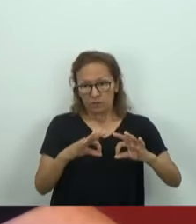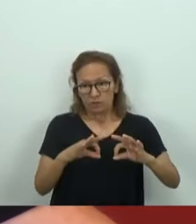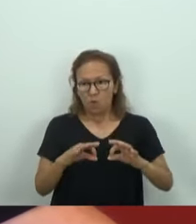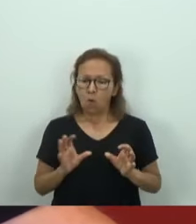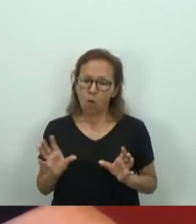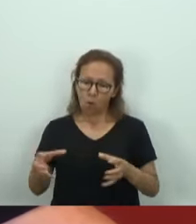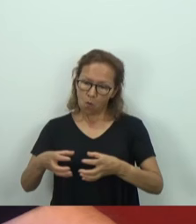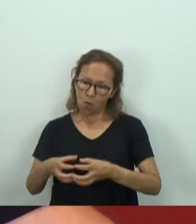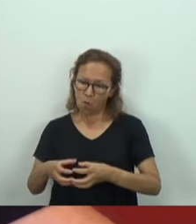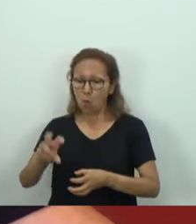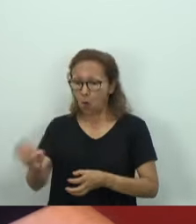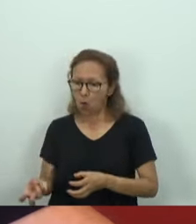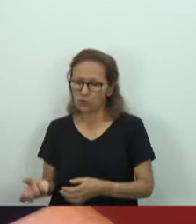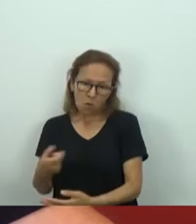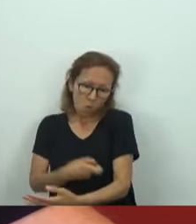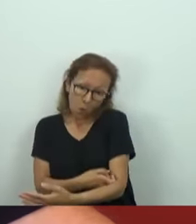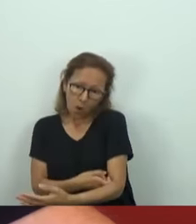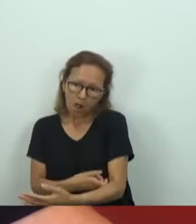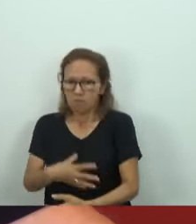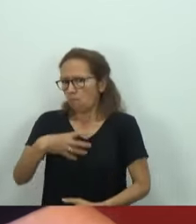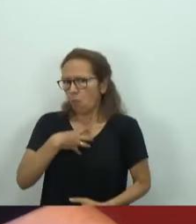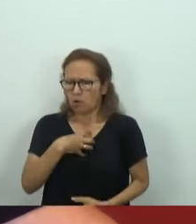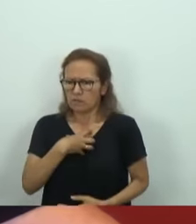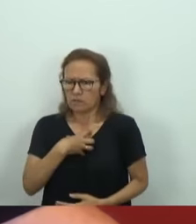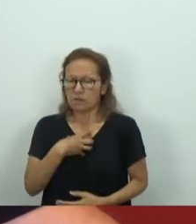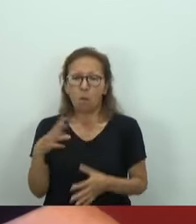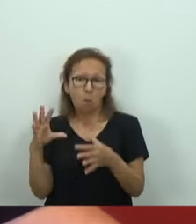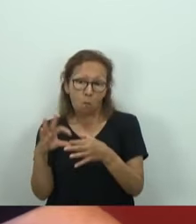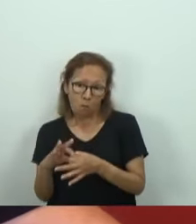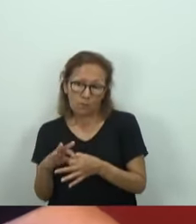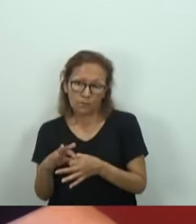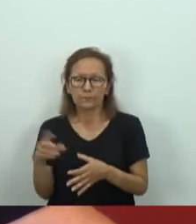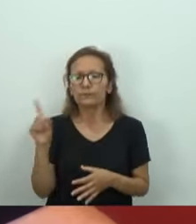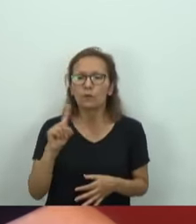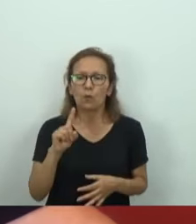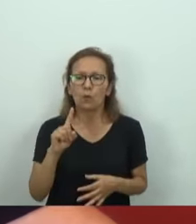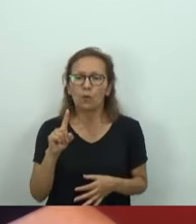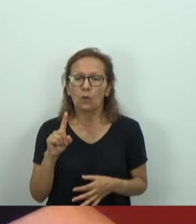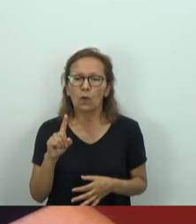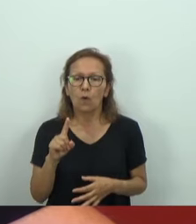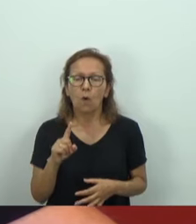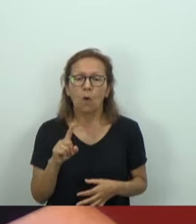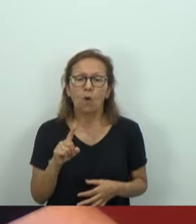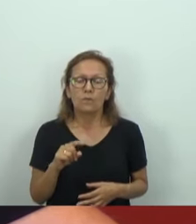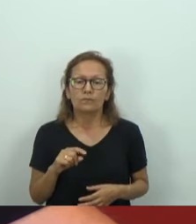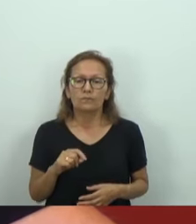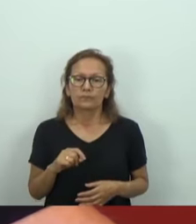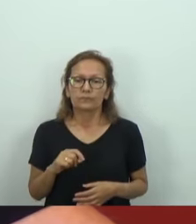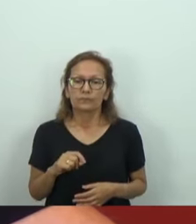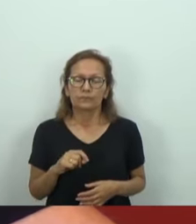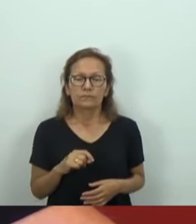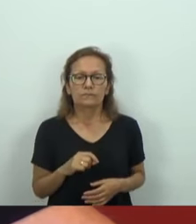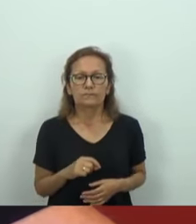Es absolutamente, hay algunos que son compatibles, sí, pero hay grupos de sangre que no son compatibles, absoluto no.